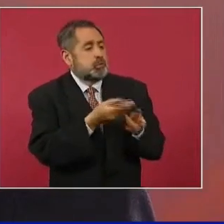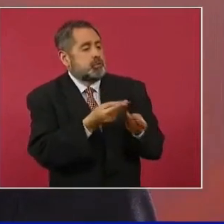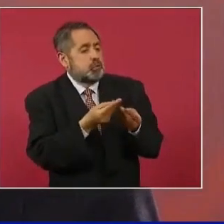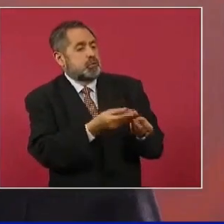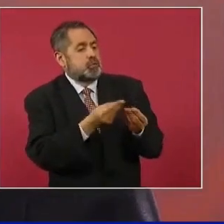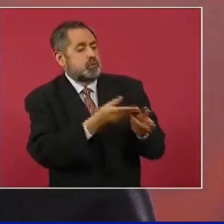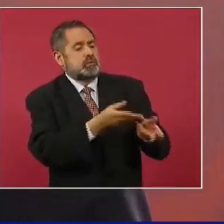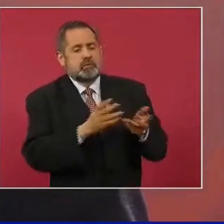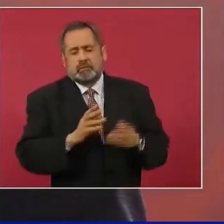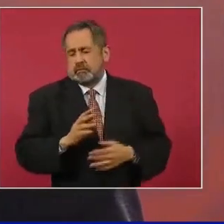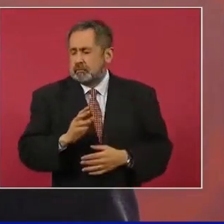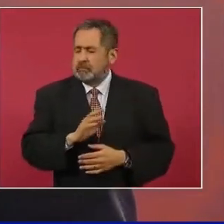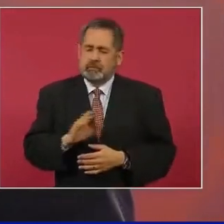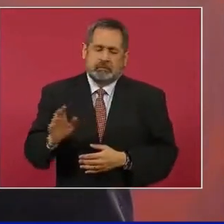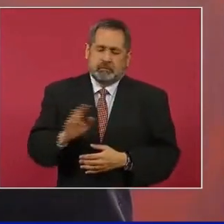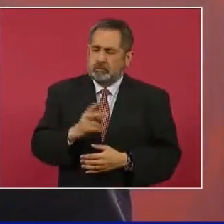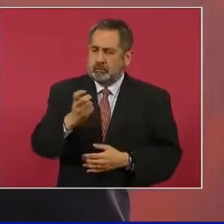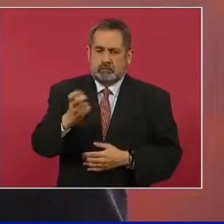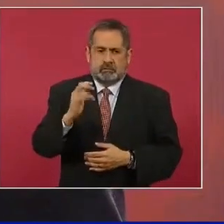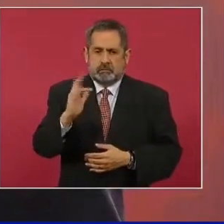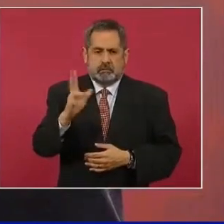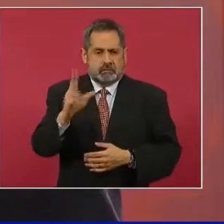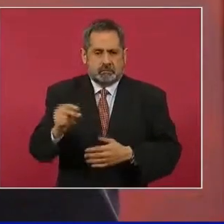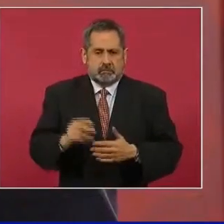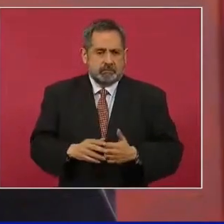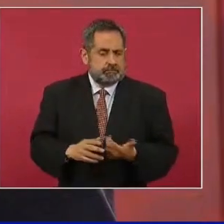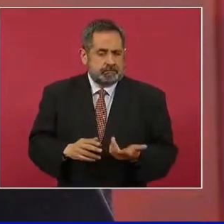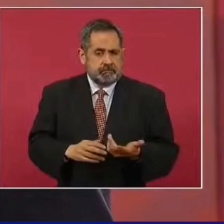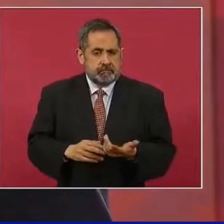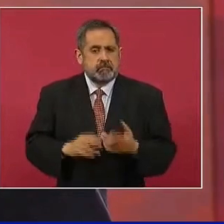el permitir el